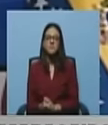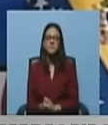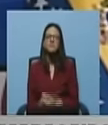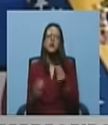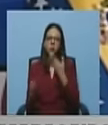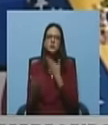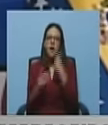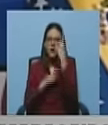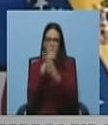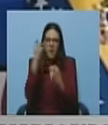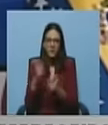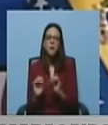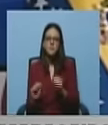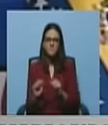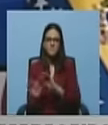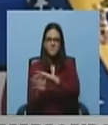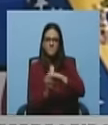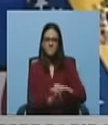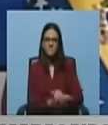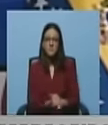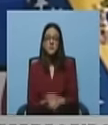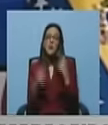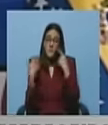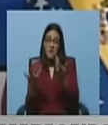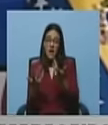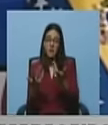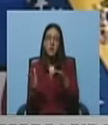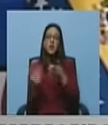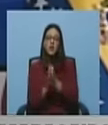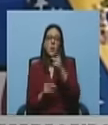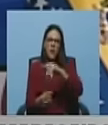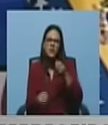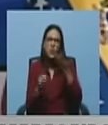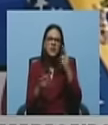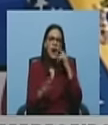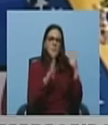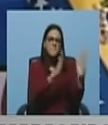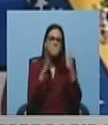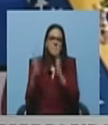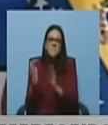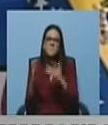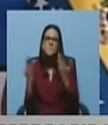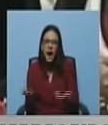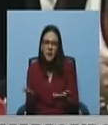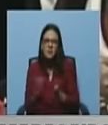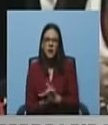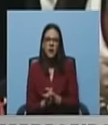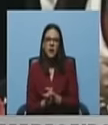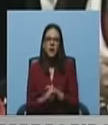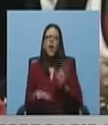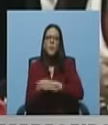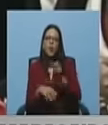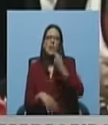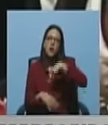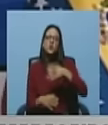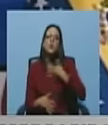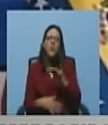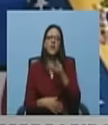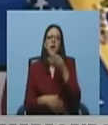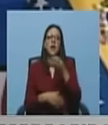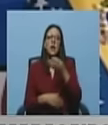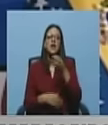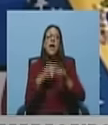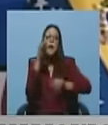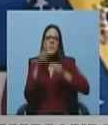Gracias, Eligio. Fíjate, esta es la ventaja de las entregas por partes, que uno puede ir